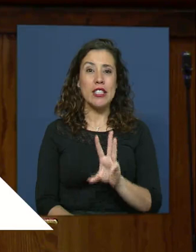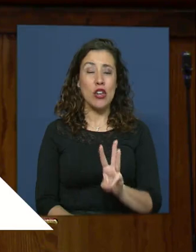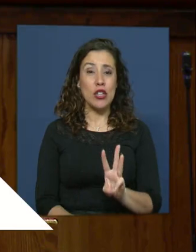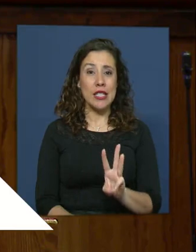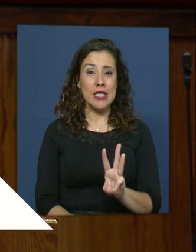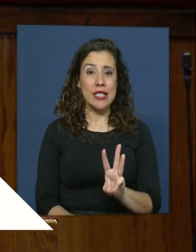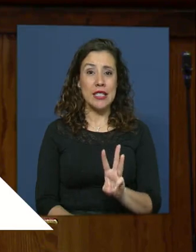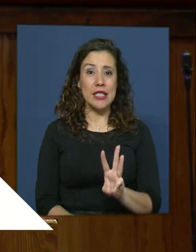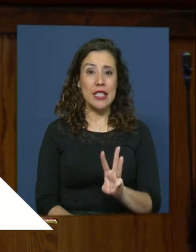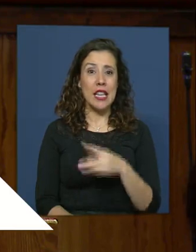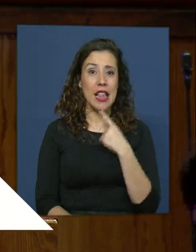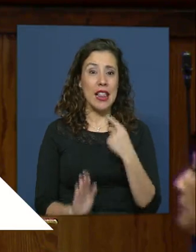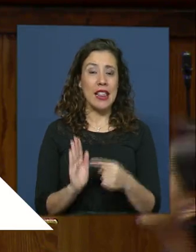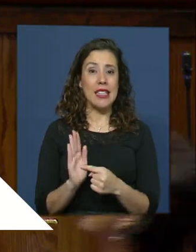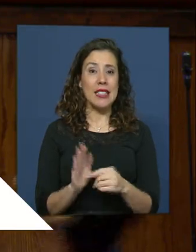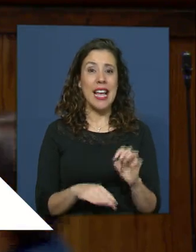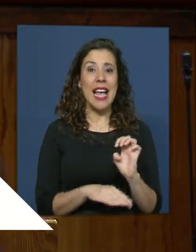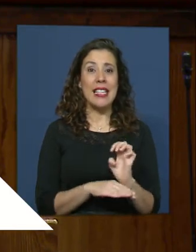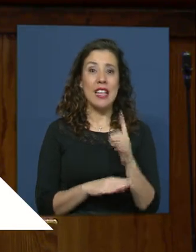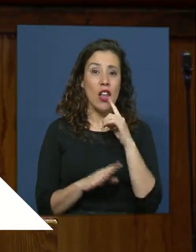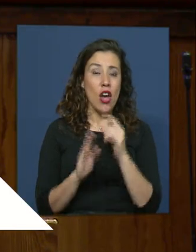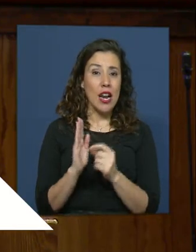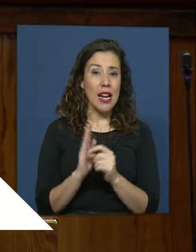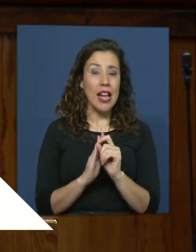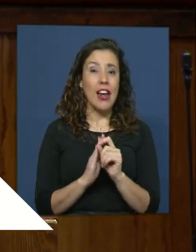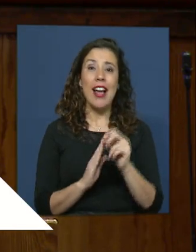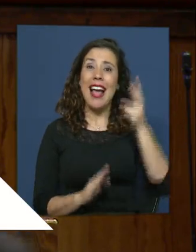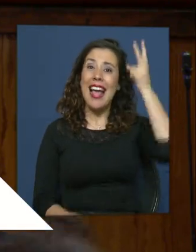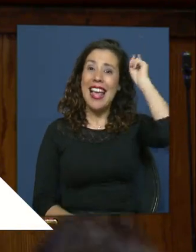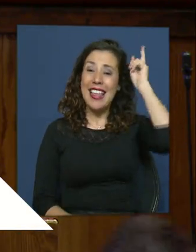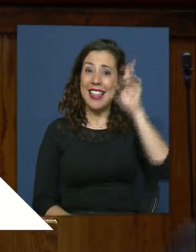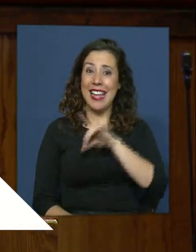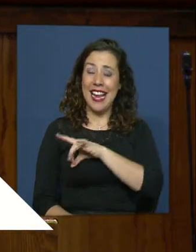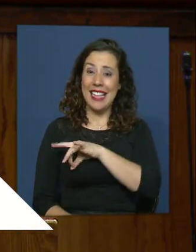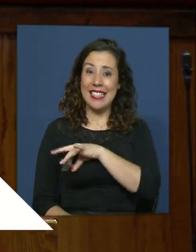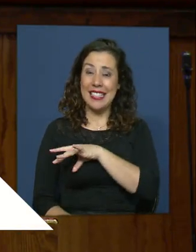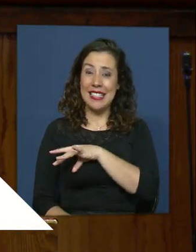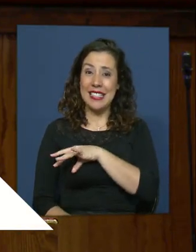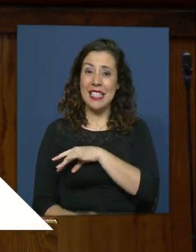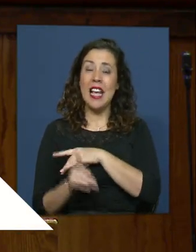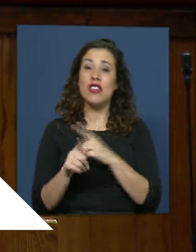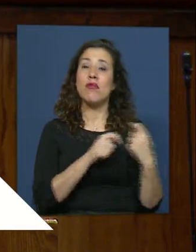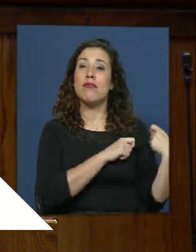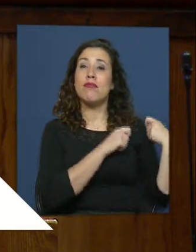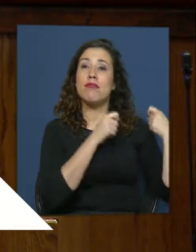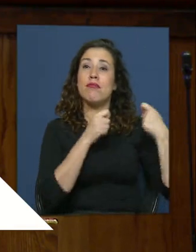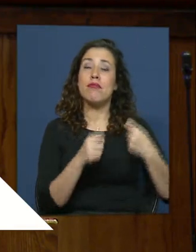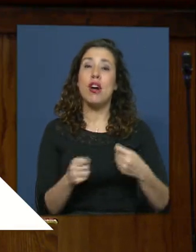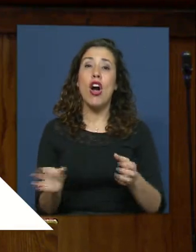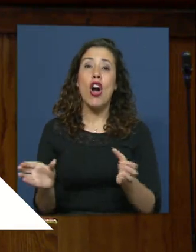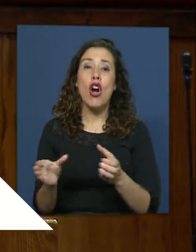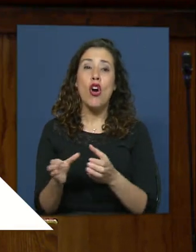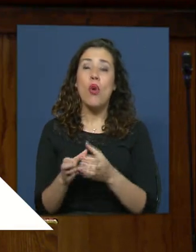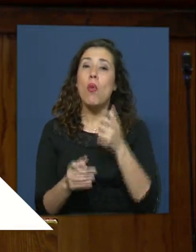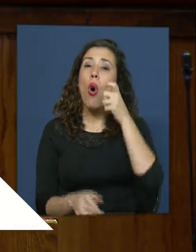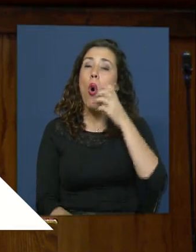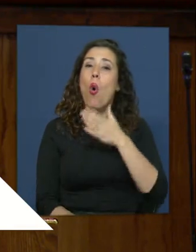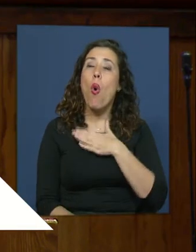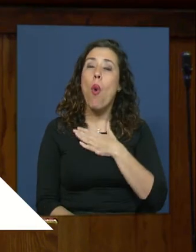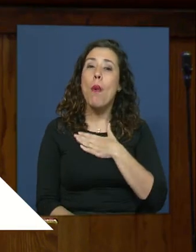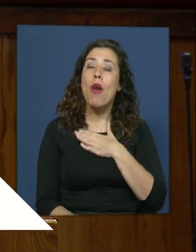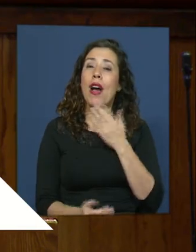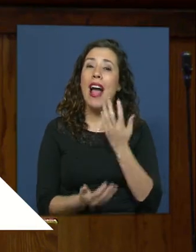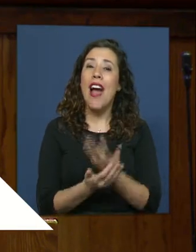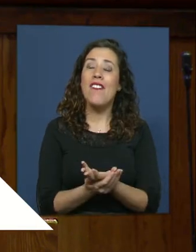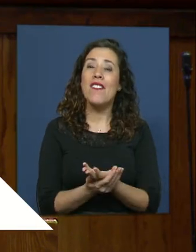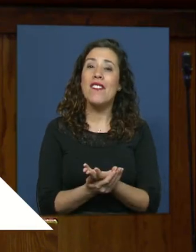19.253 dispone que el Estado reconoce que los indígenas de Chile son los descendientes de las agrupaciones humanas que